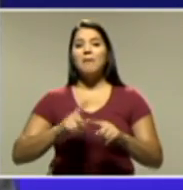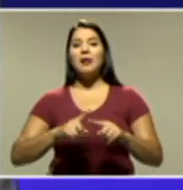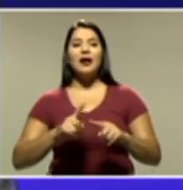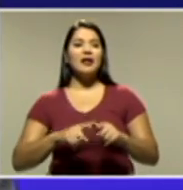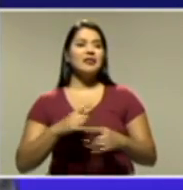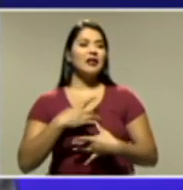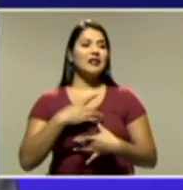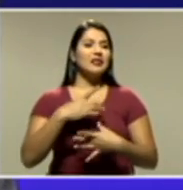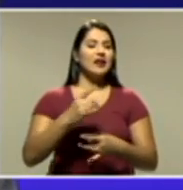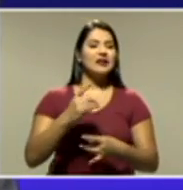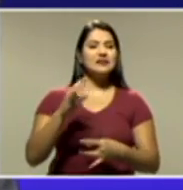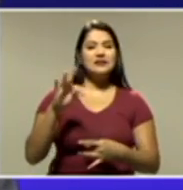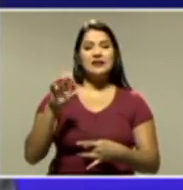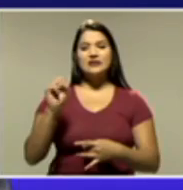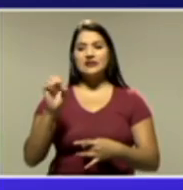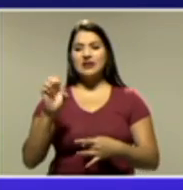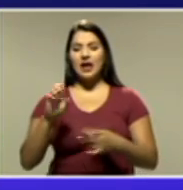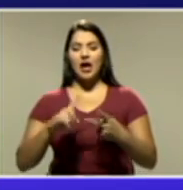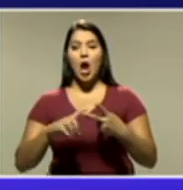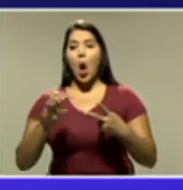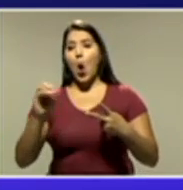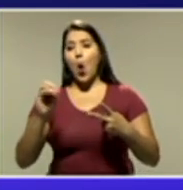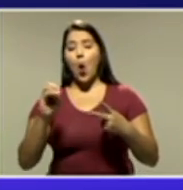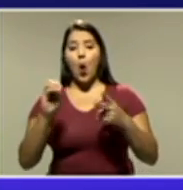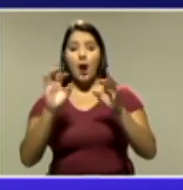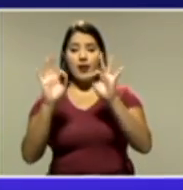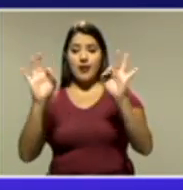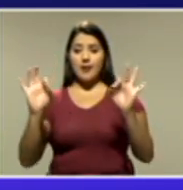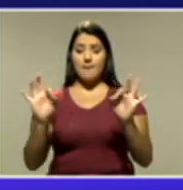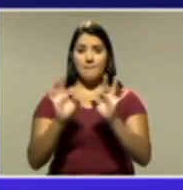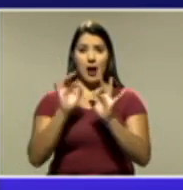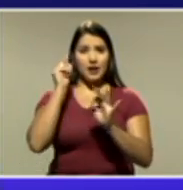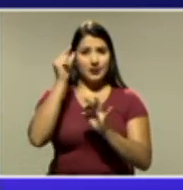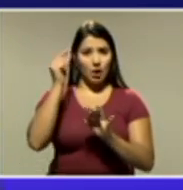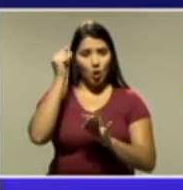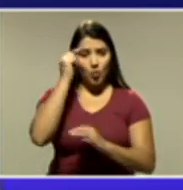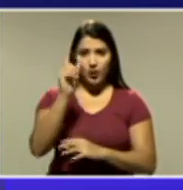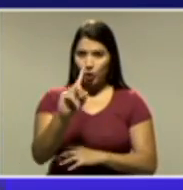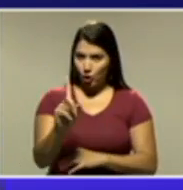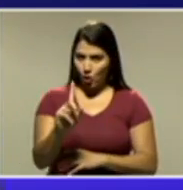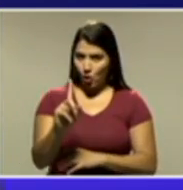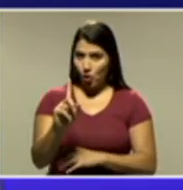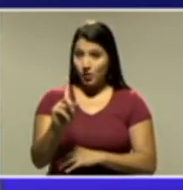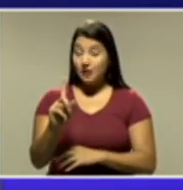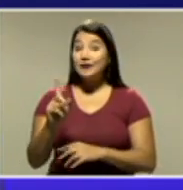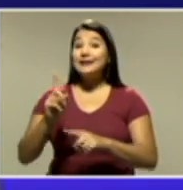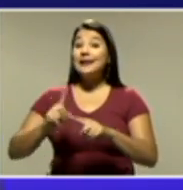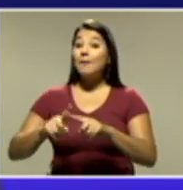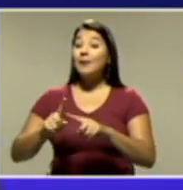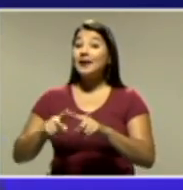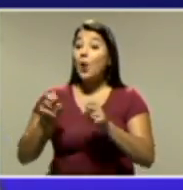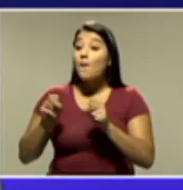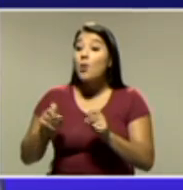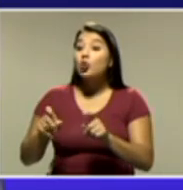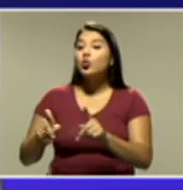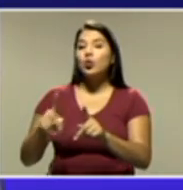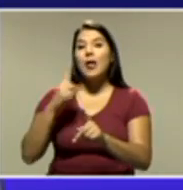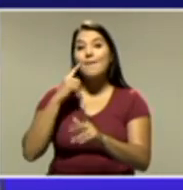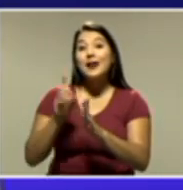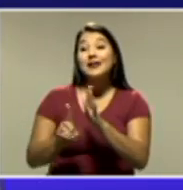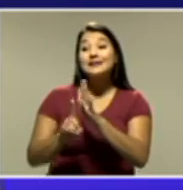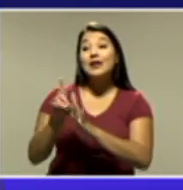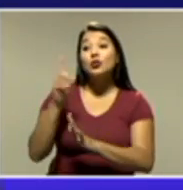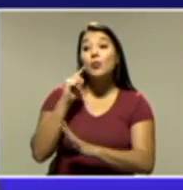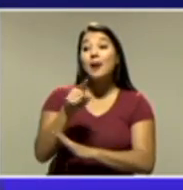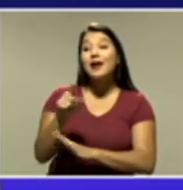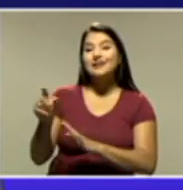del gobierno. Lo que se juega ni más ni menos son las oportunidades de desarrollo de esas comunidades, 82